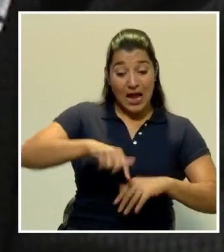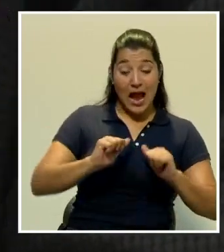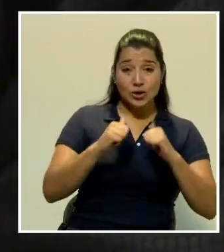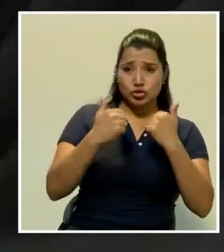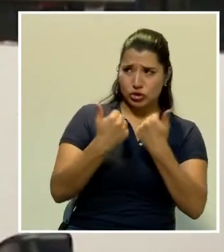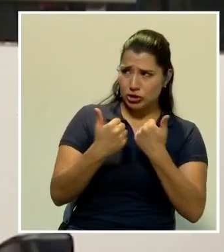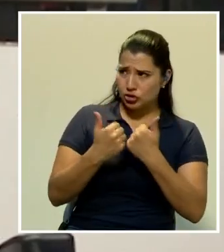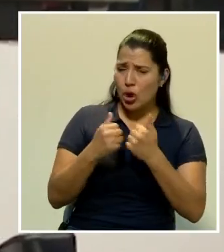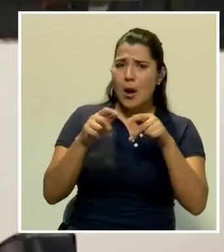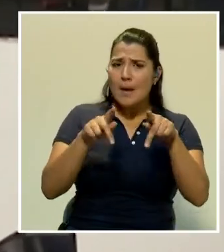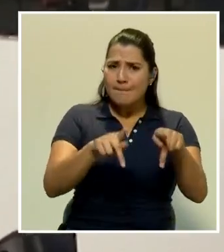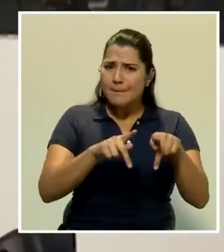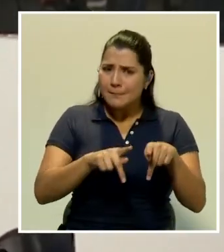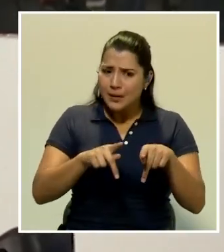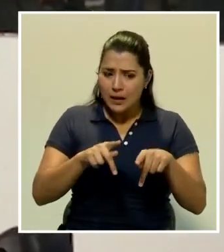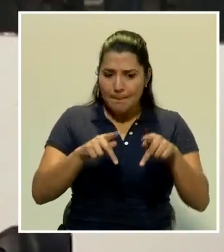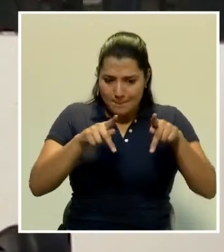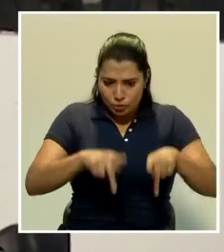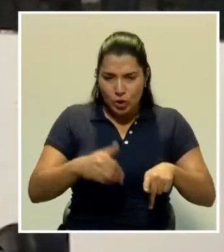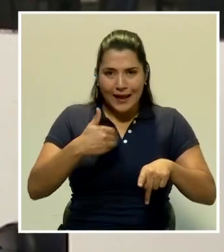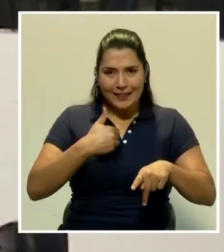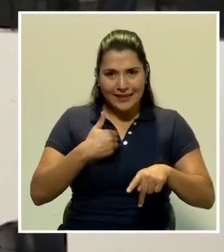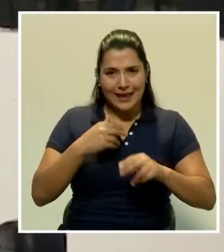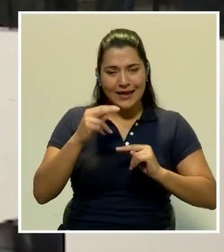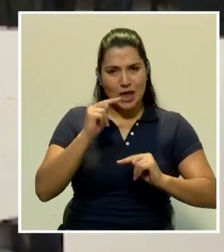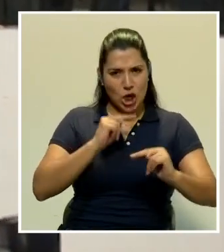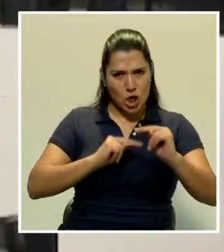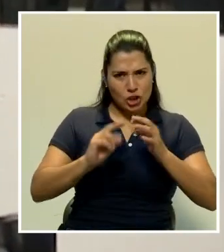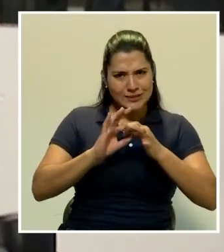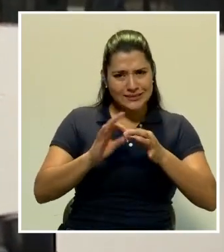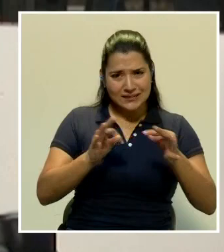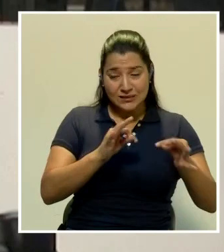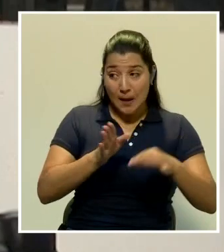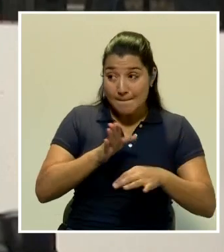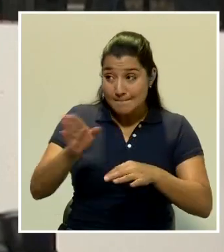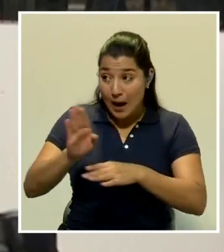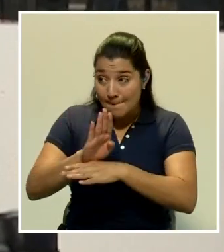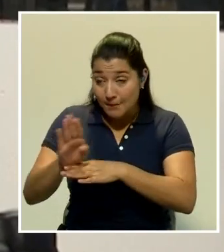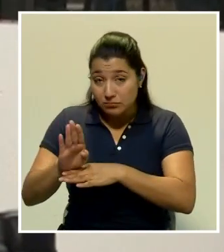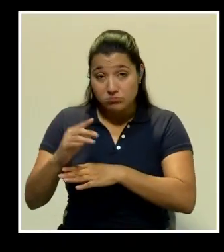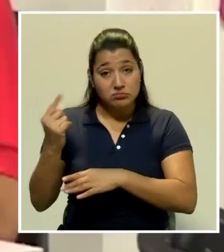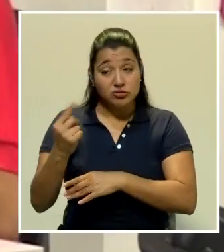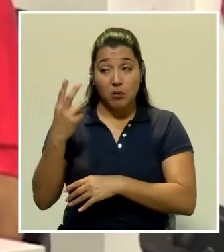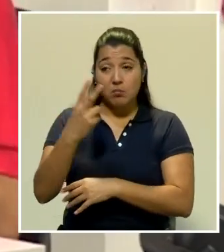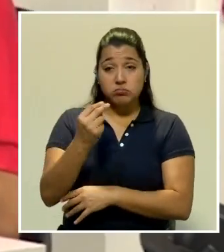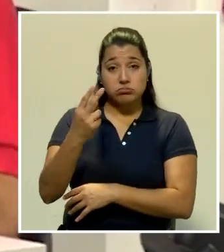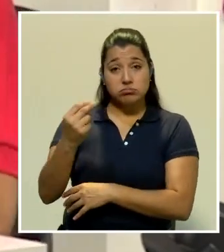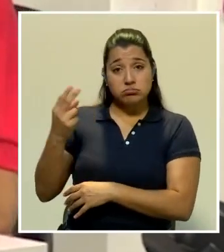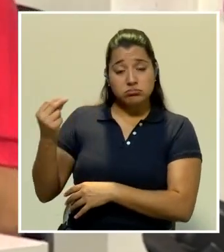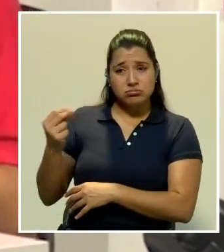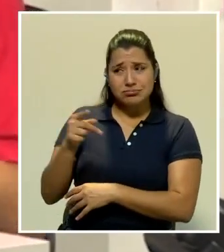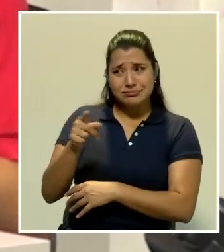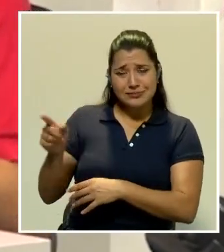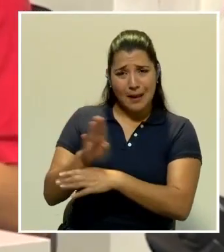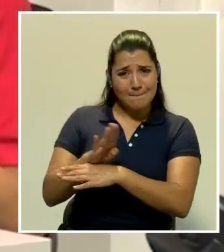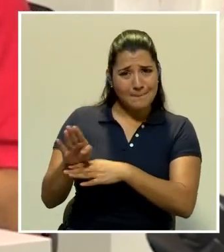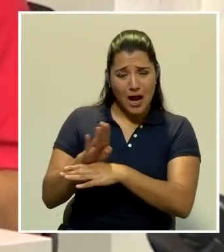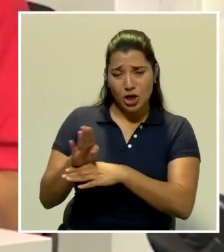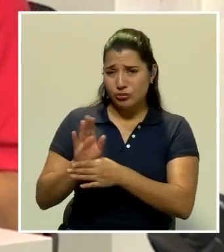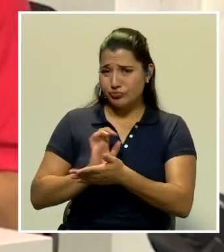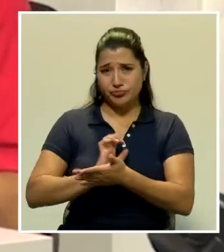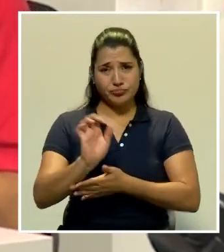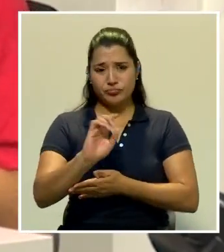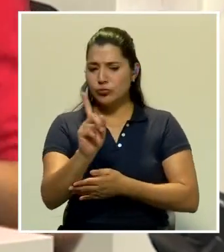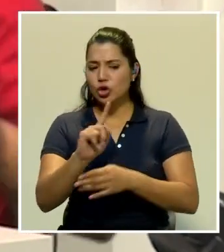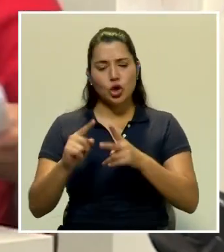los distintos bancos del Estado y lo único que han tenido es malas experiencias, ya que las entidades financieras les